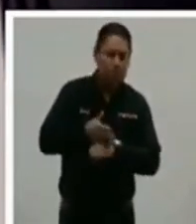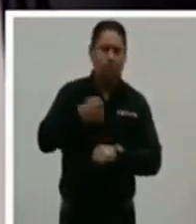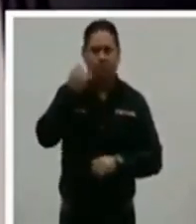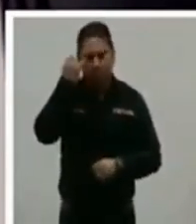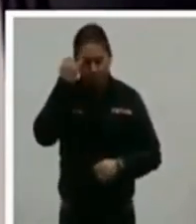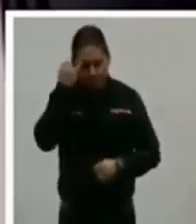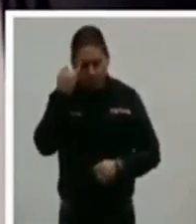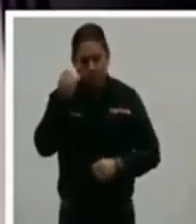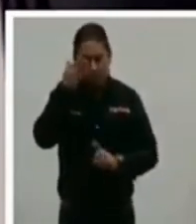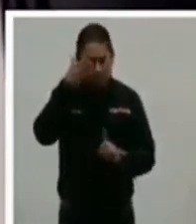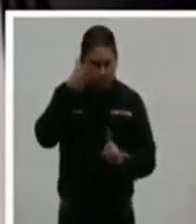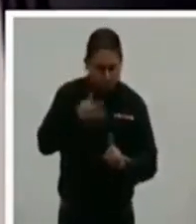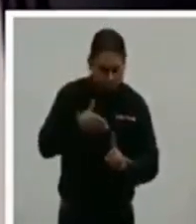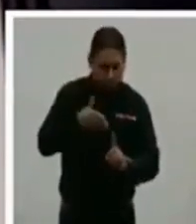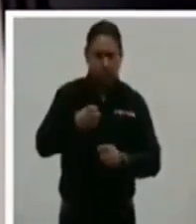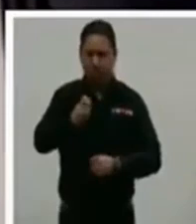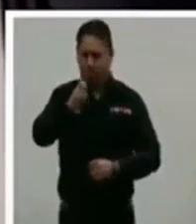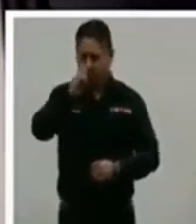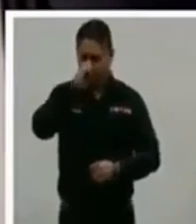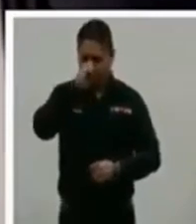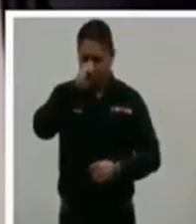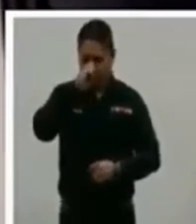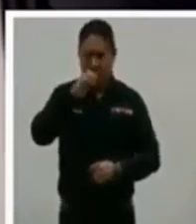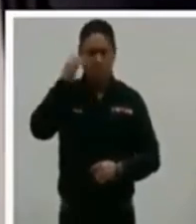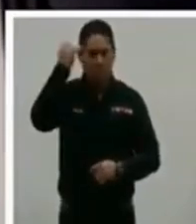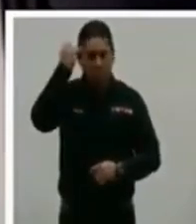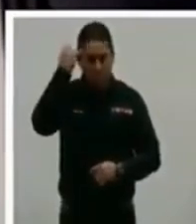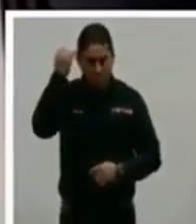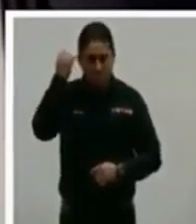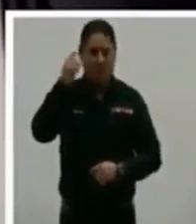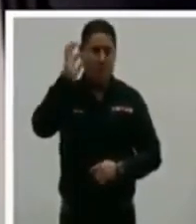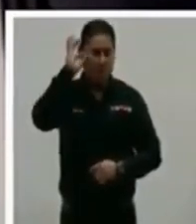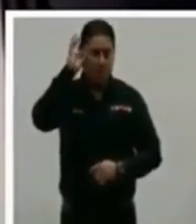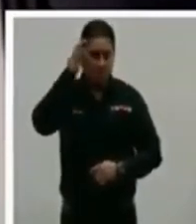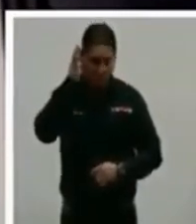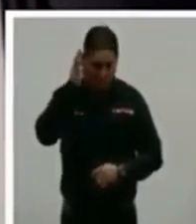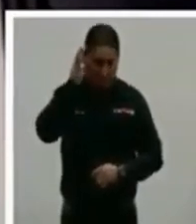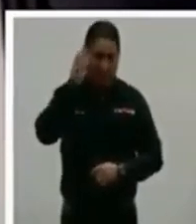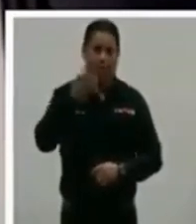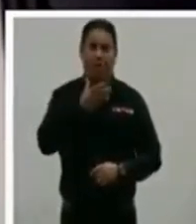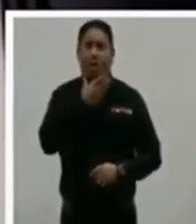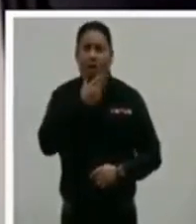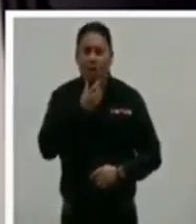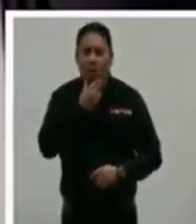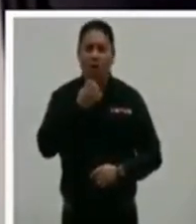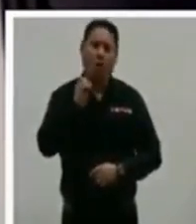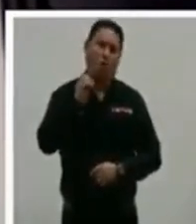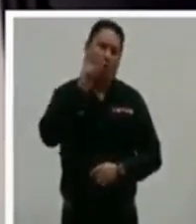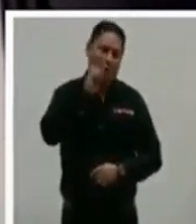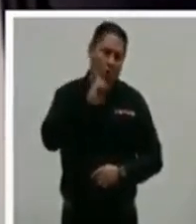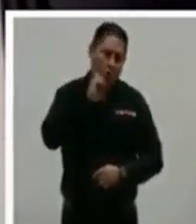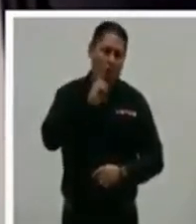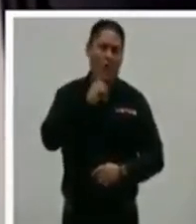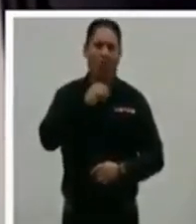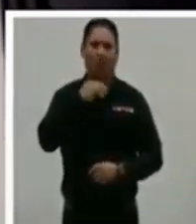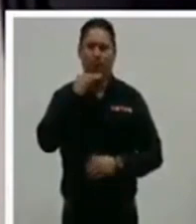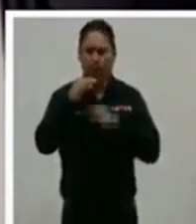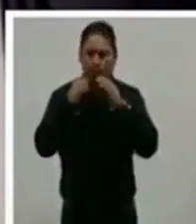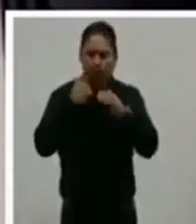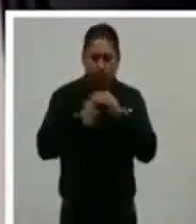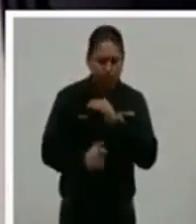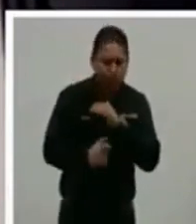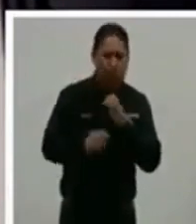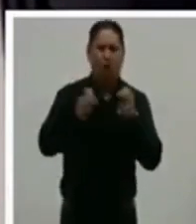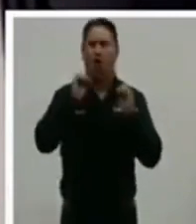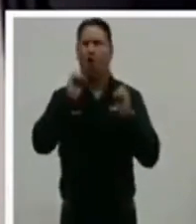tienen como objeto sancionar a los servidores públicos municipales cuando estos realicen actos u omisiones